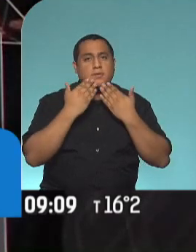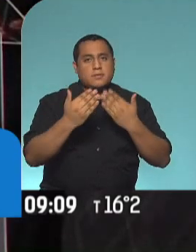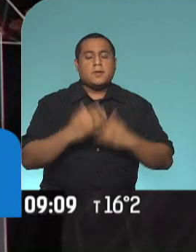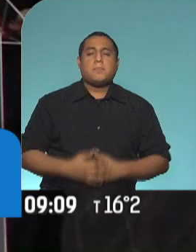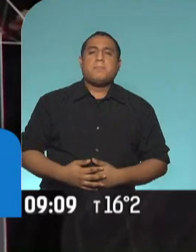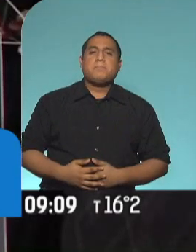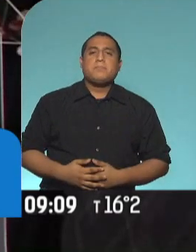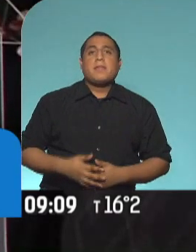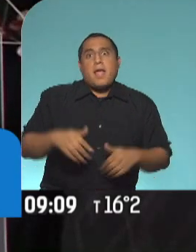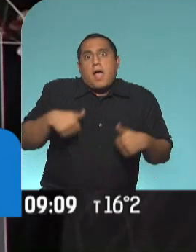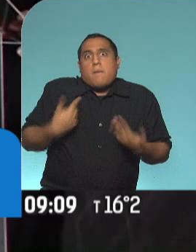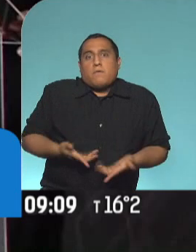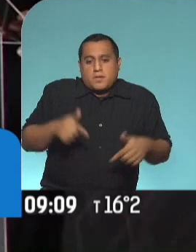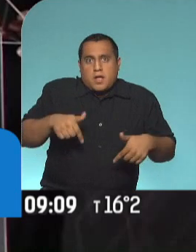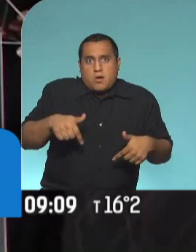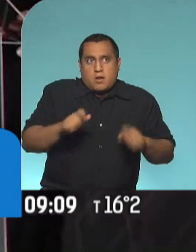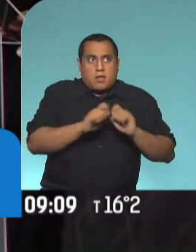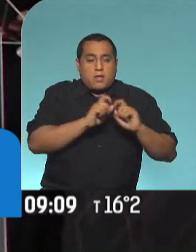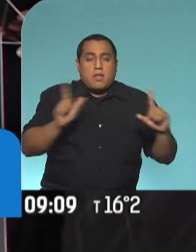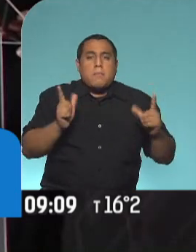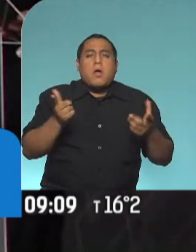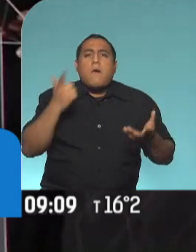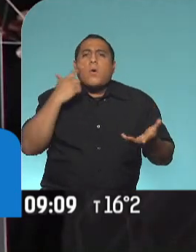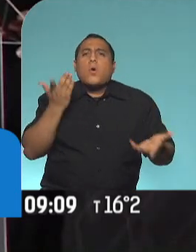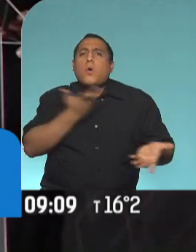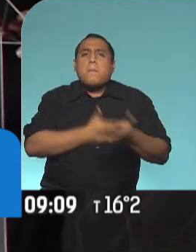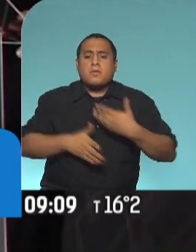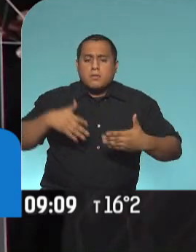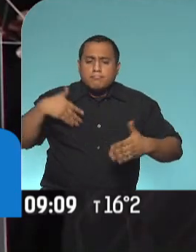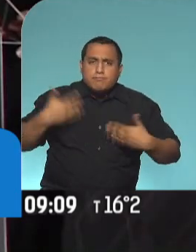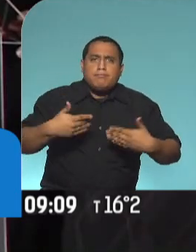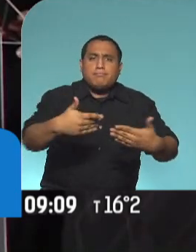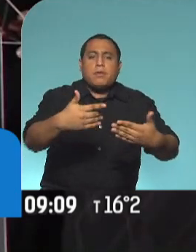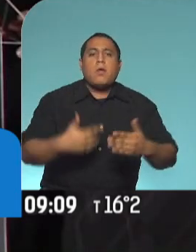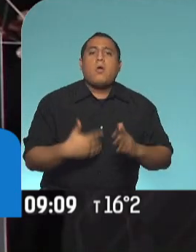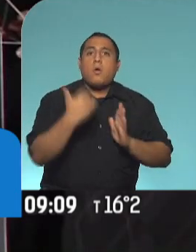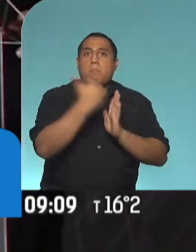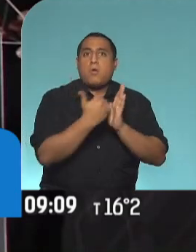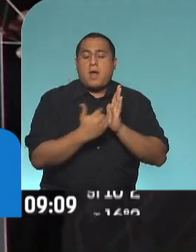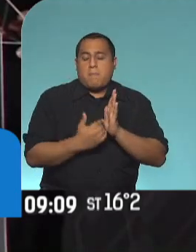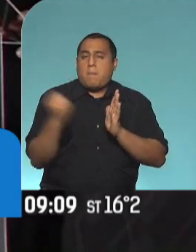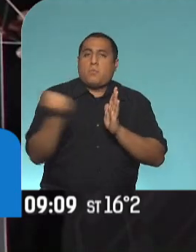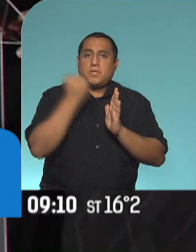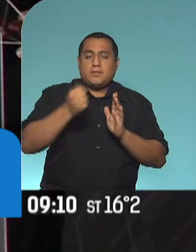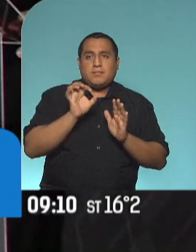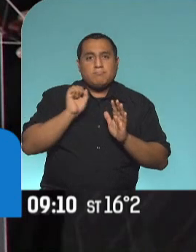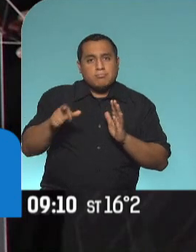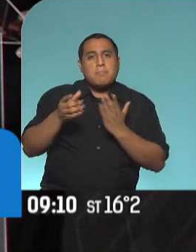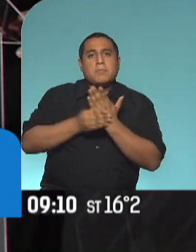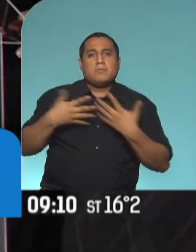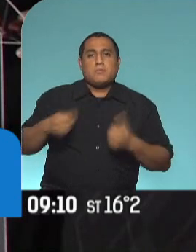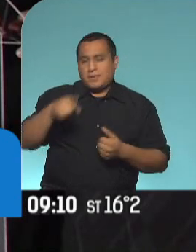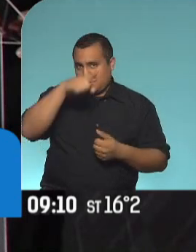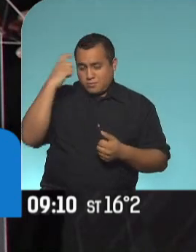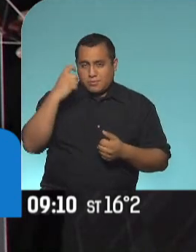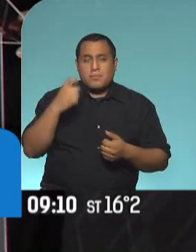Queremos aprovechar este espacio también para compartir los avances en la implementación de un programa muy importante del Ministerio de Salud de la Nación de